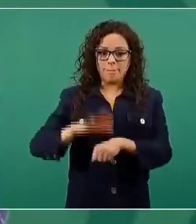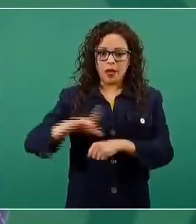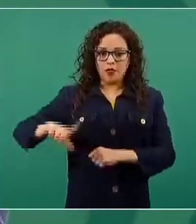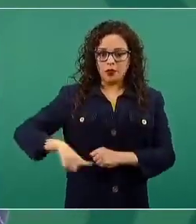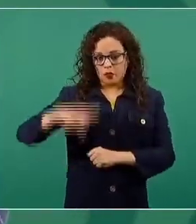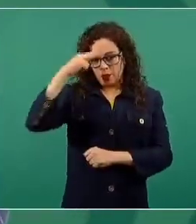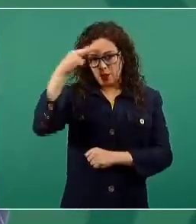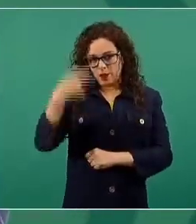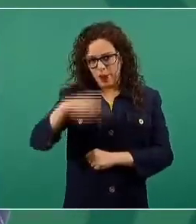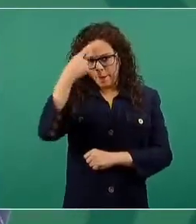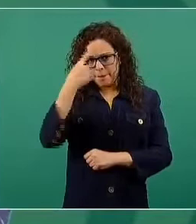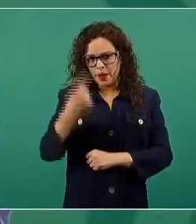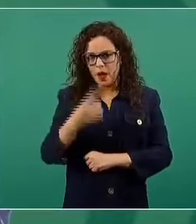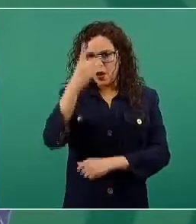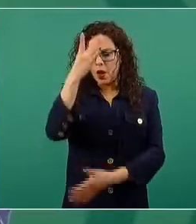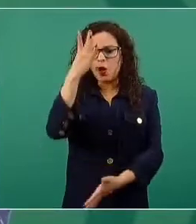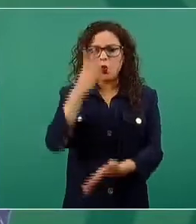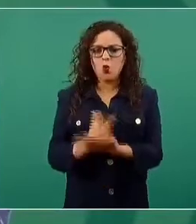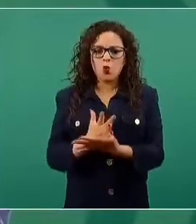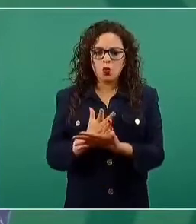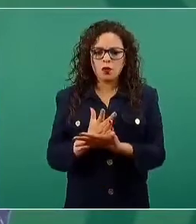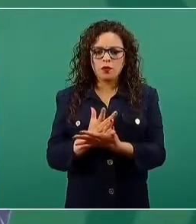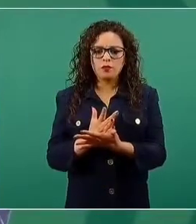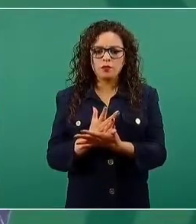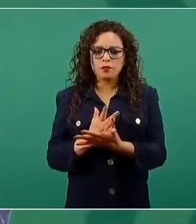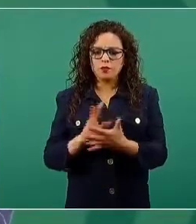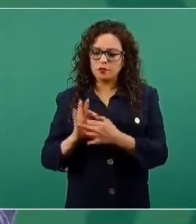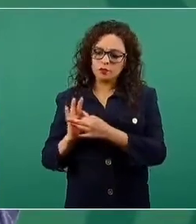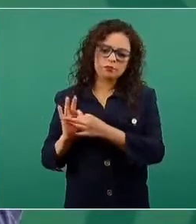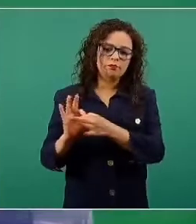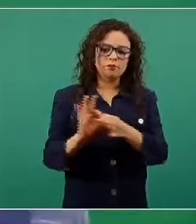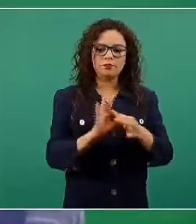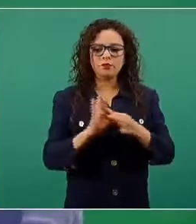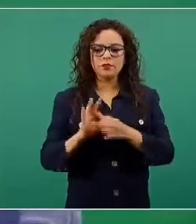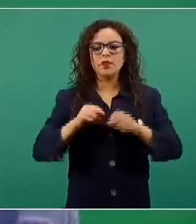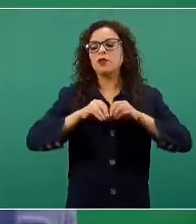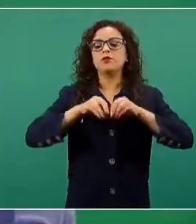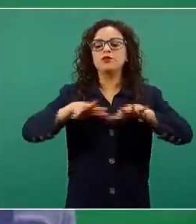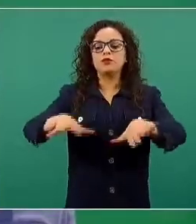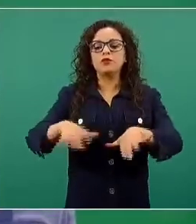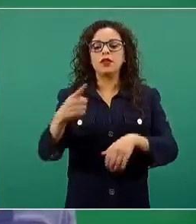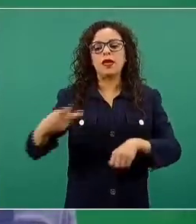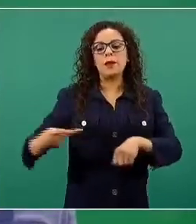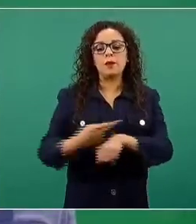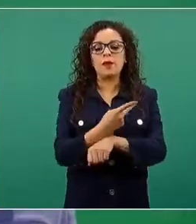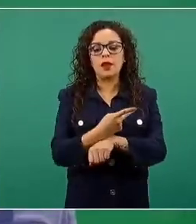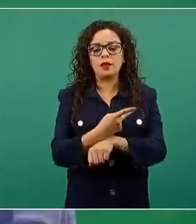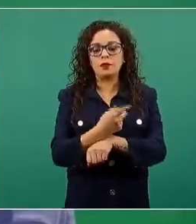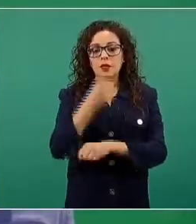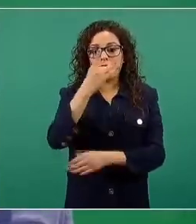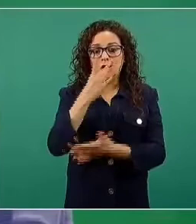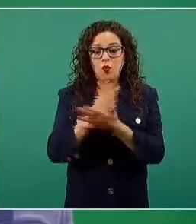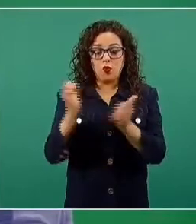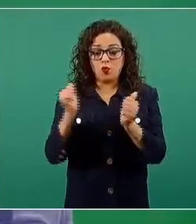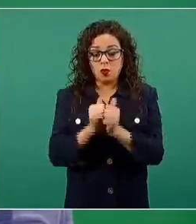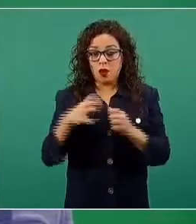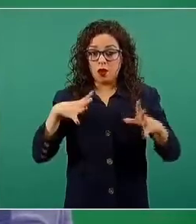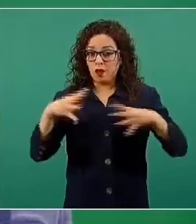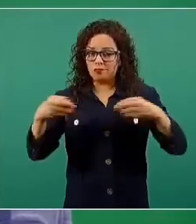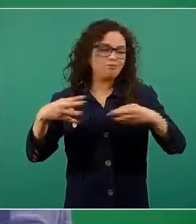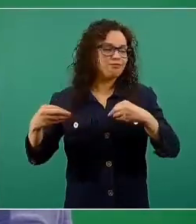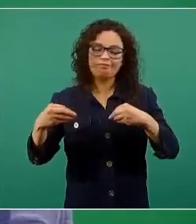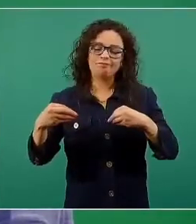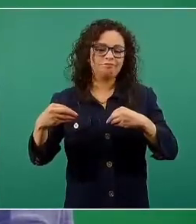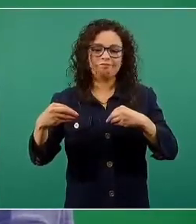para mantener un solo canal articulado de comunicación sobre lo que ocurre, no solamente con la epidemia, en la